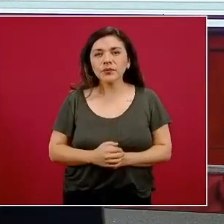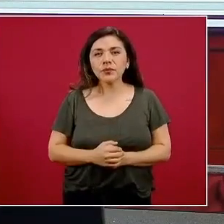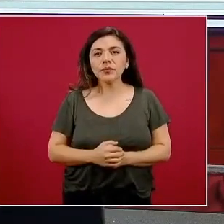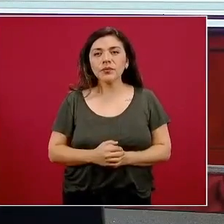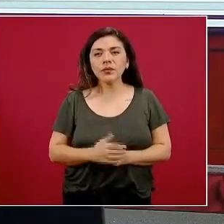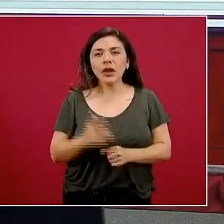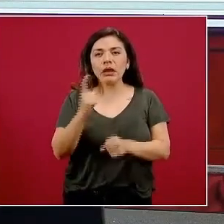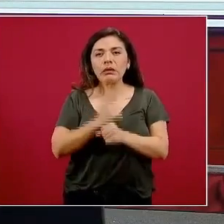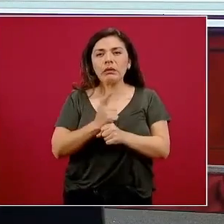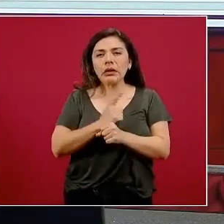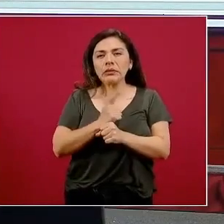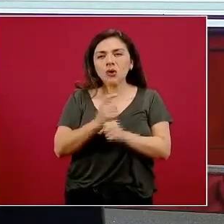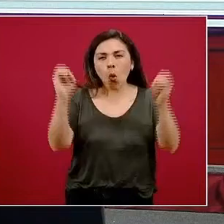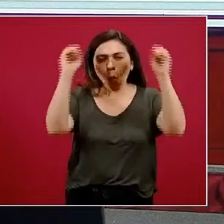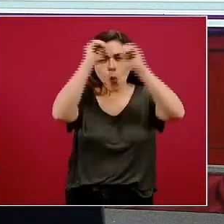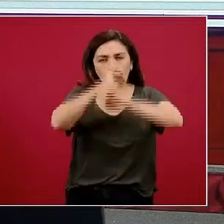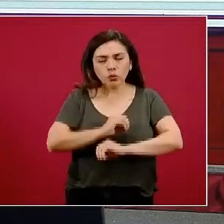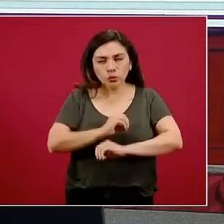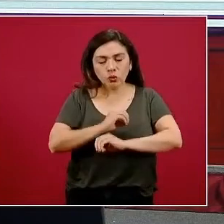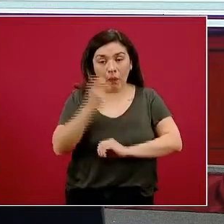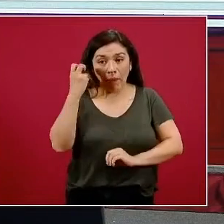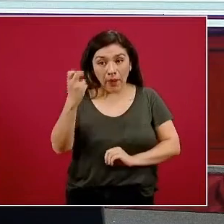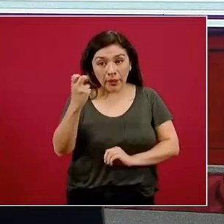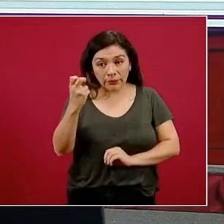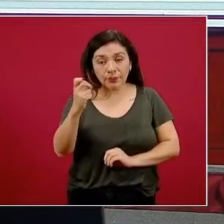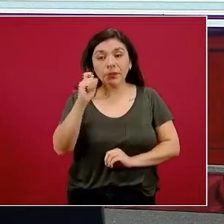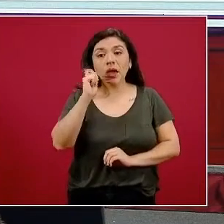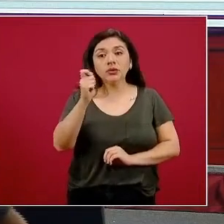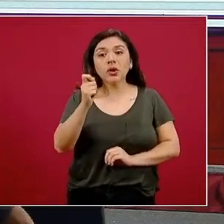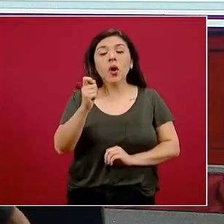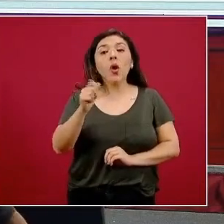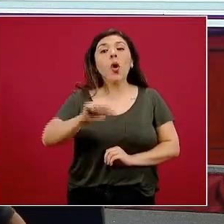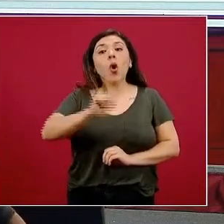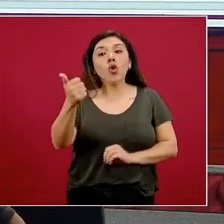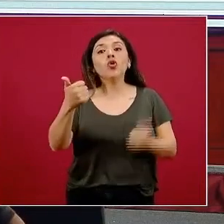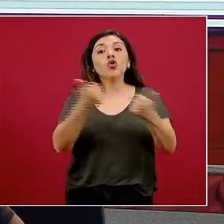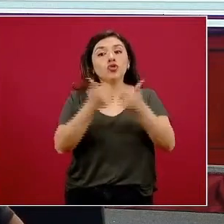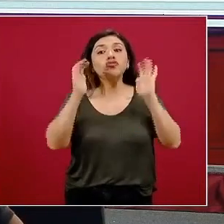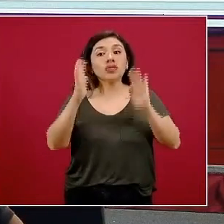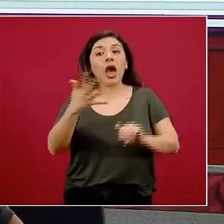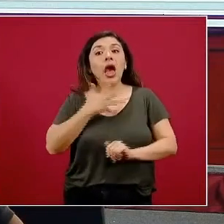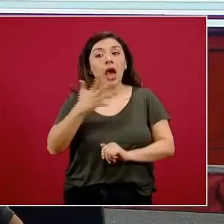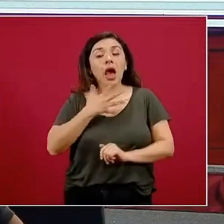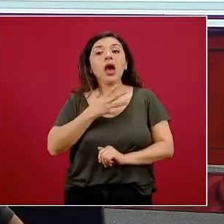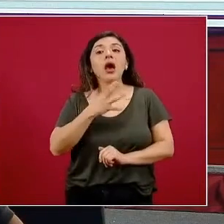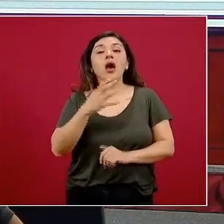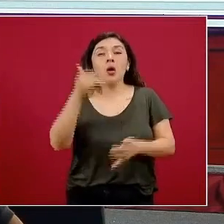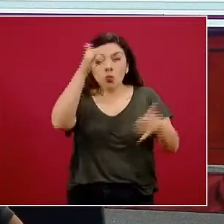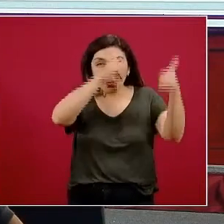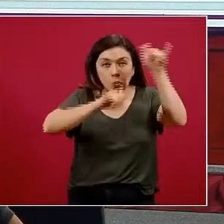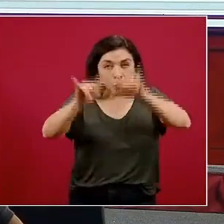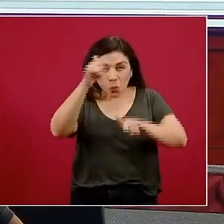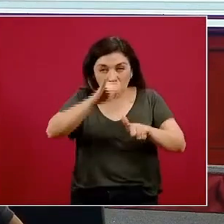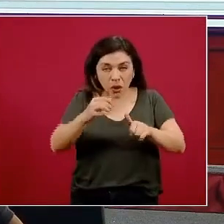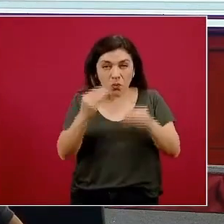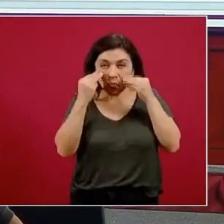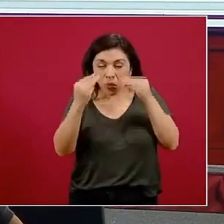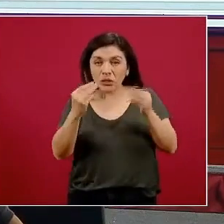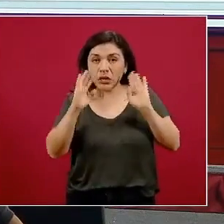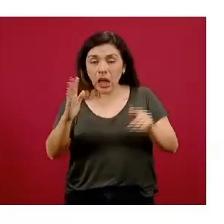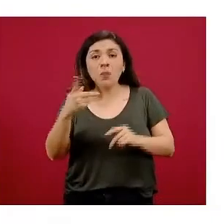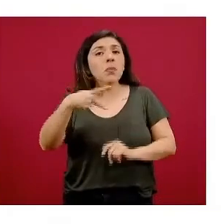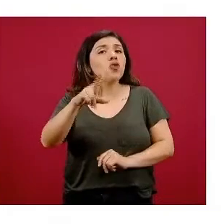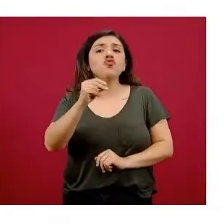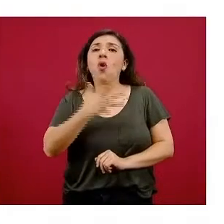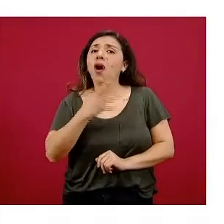un gris oscuro. Los casos con muestra, pero sin posibilidad de resultado, en el color